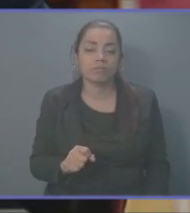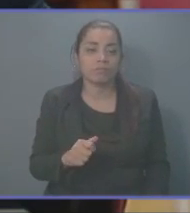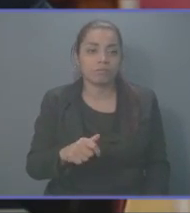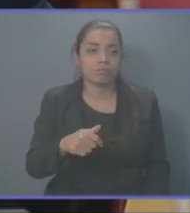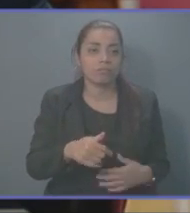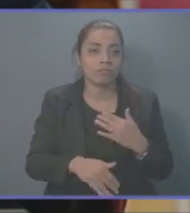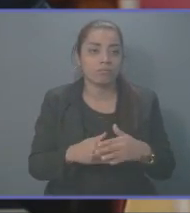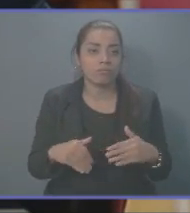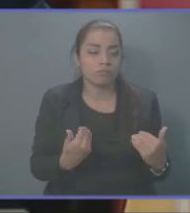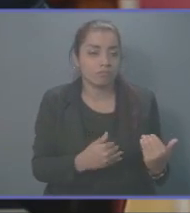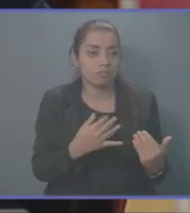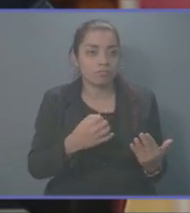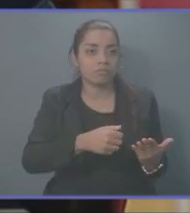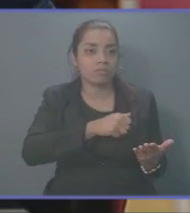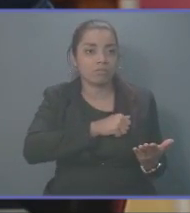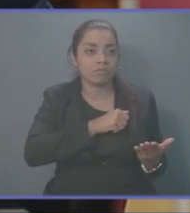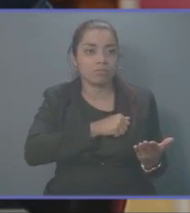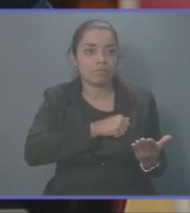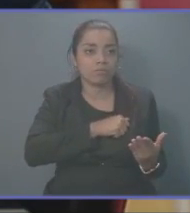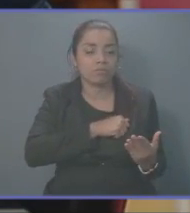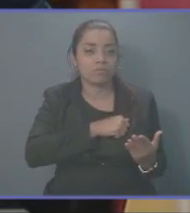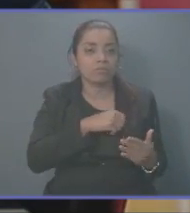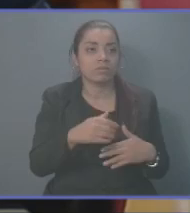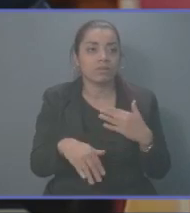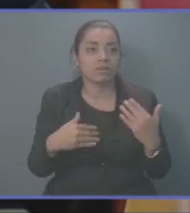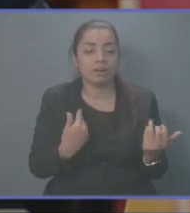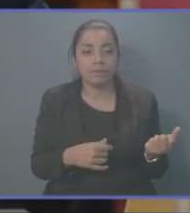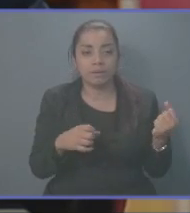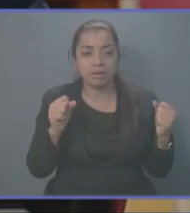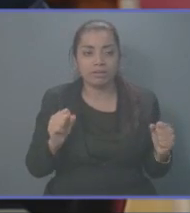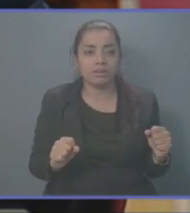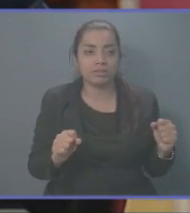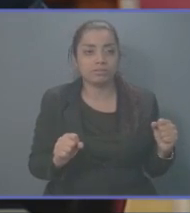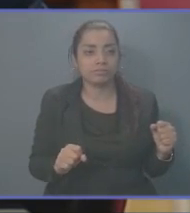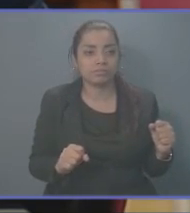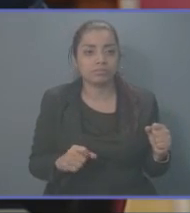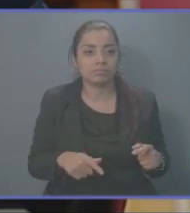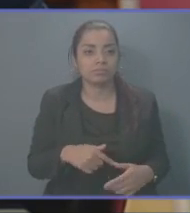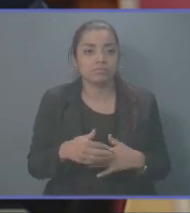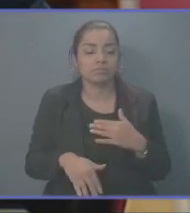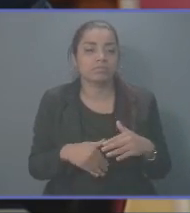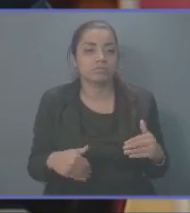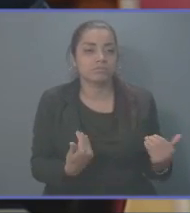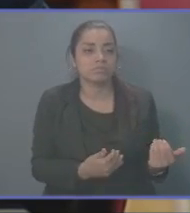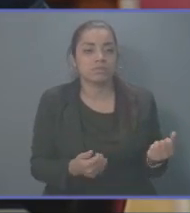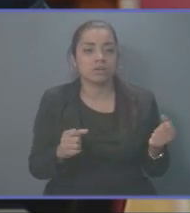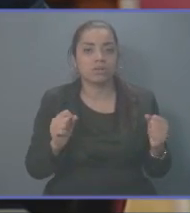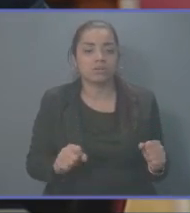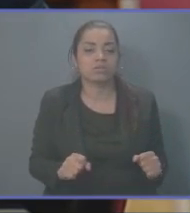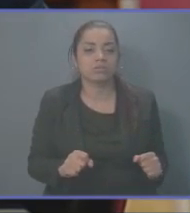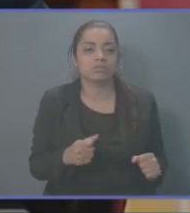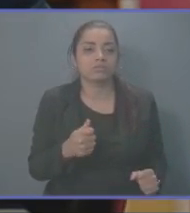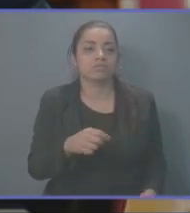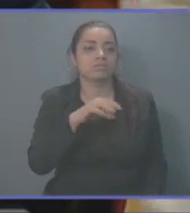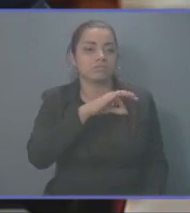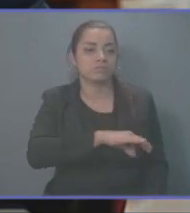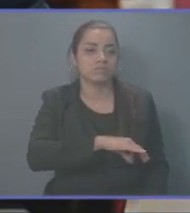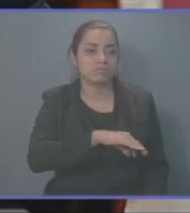privativa competencia y responsabilidad a fin de viabilizar y otorgar los beneficios de esta